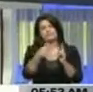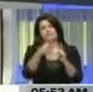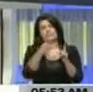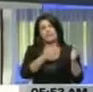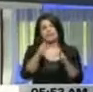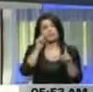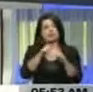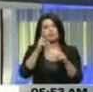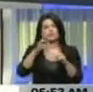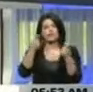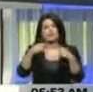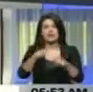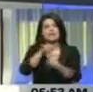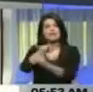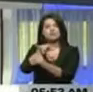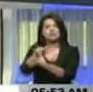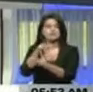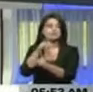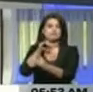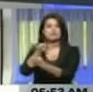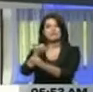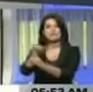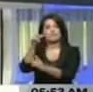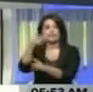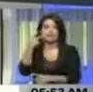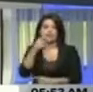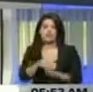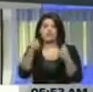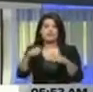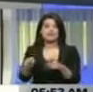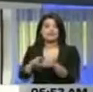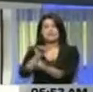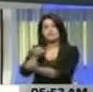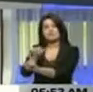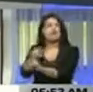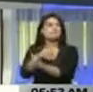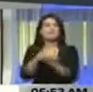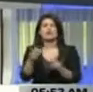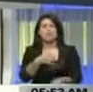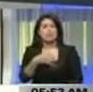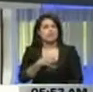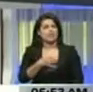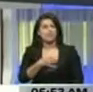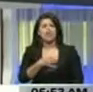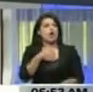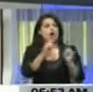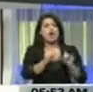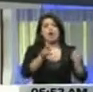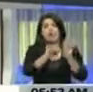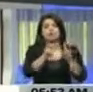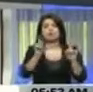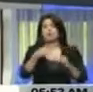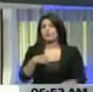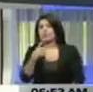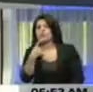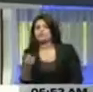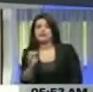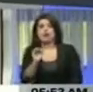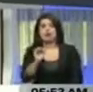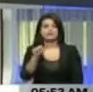para hacerle bullying político, cercar a Venezuela dentro de la ONU, pero no podrán, porque no puede la ONU ahora